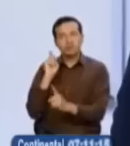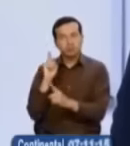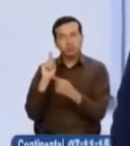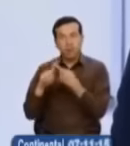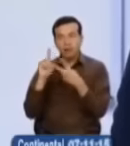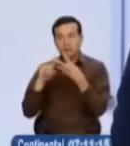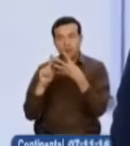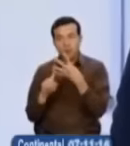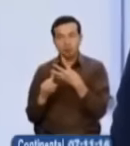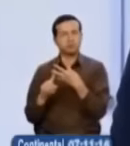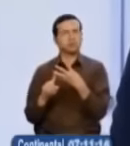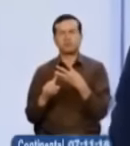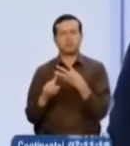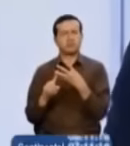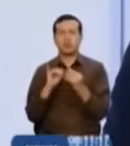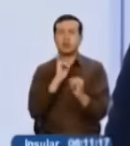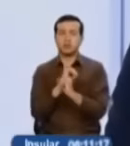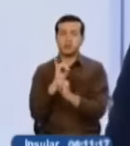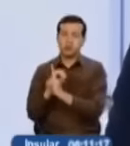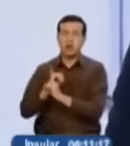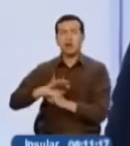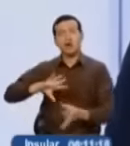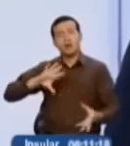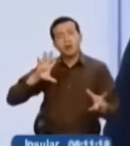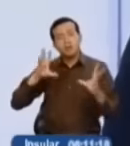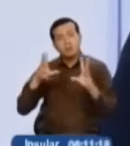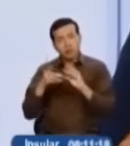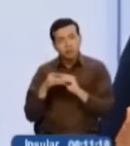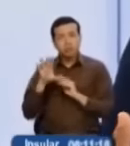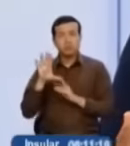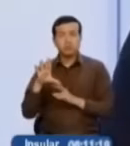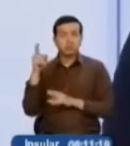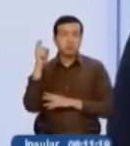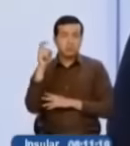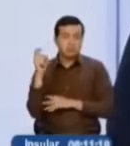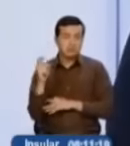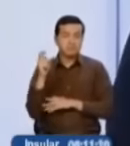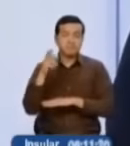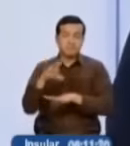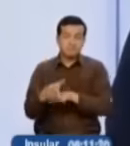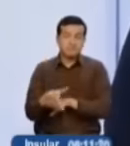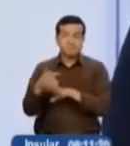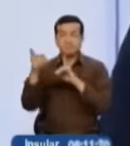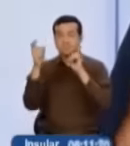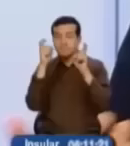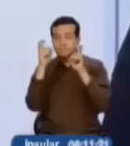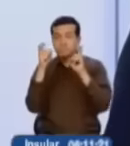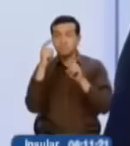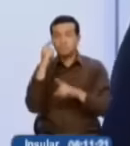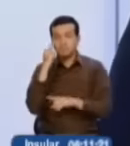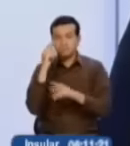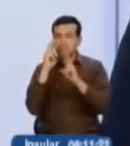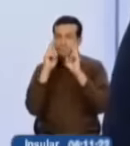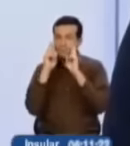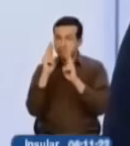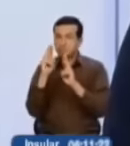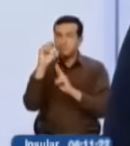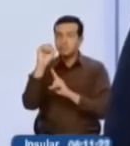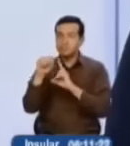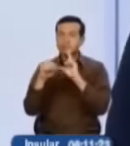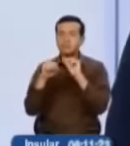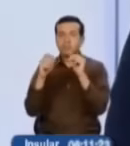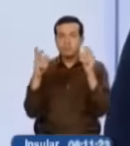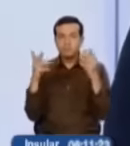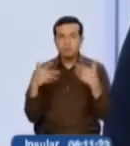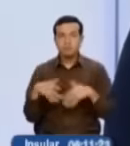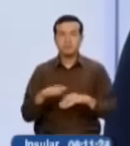en el país, más bien, las instituciones se han ido adaptando a esa necesidad y posteriormente la regulación es la que reconoce que existe en el país